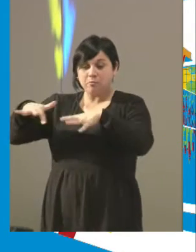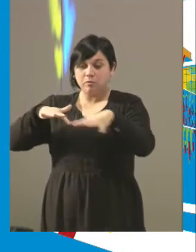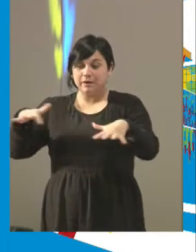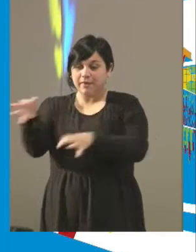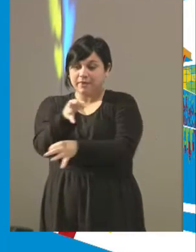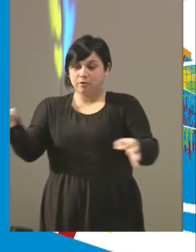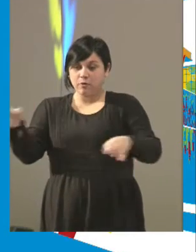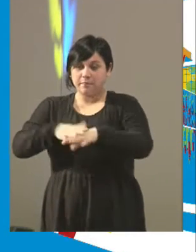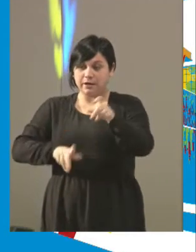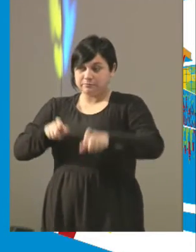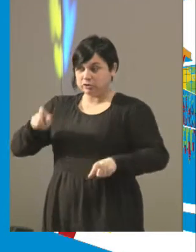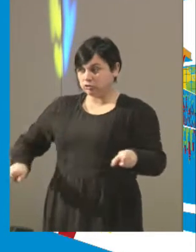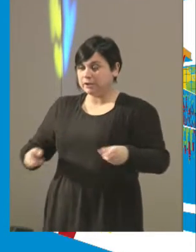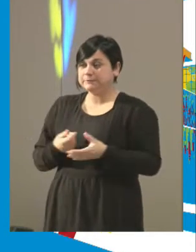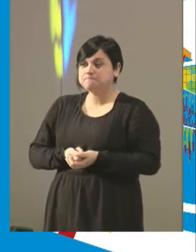sin lugar a dudas, metropolitana.